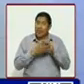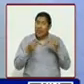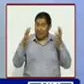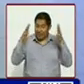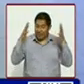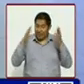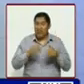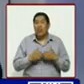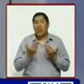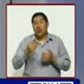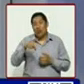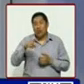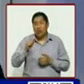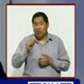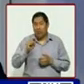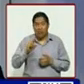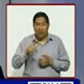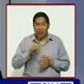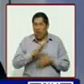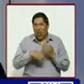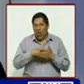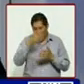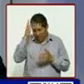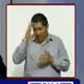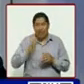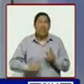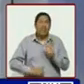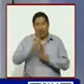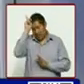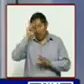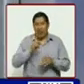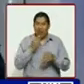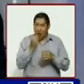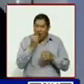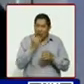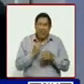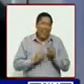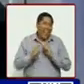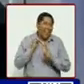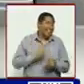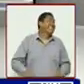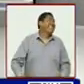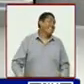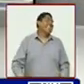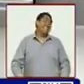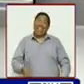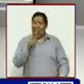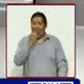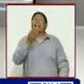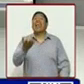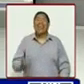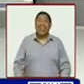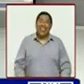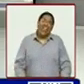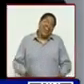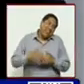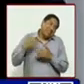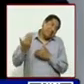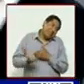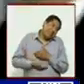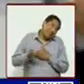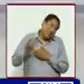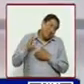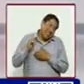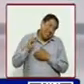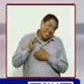mí me encanta cómo Paul aprovecha todos los genios de altura que va a hacer para comer alguito, ¿no? Así comieron. ¿Qué comieron ese día? Bueno, nos invitó